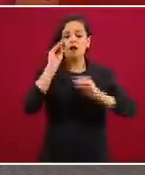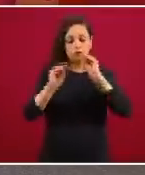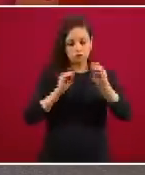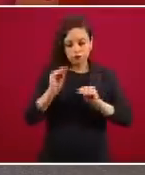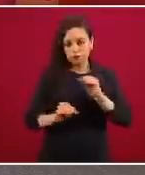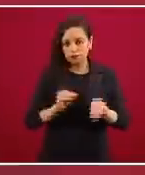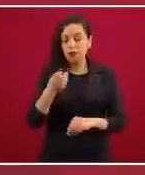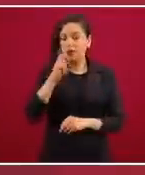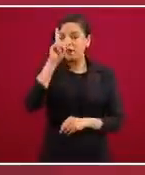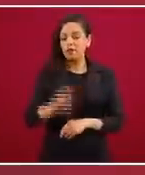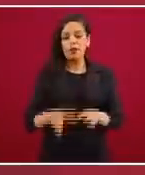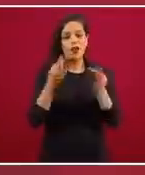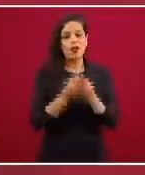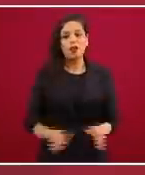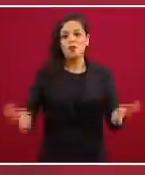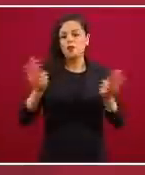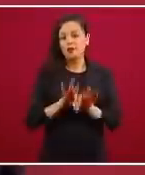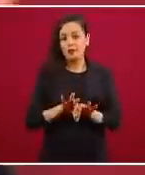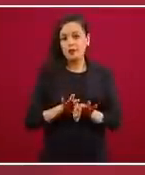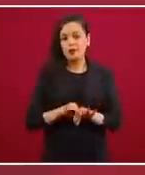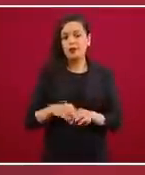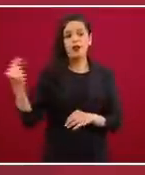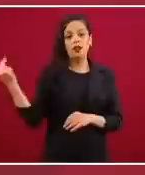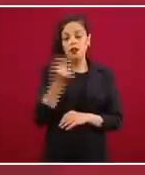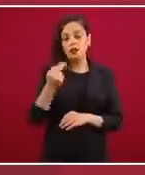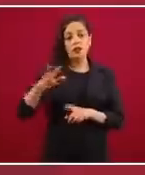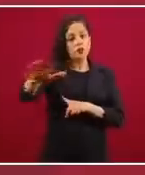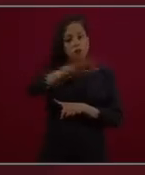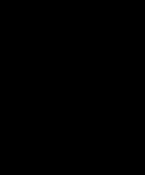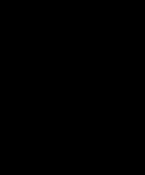todo mundo tenga acceso a los datos que son propiedad, es un bien público.